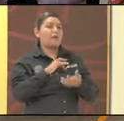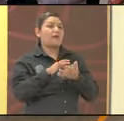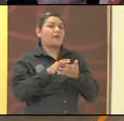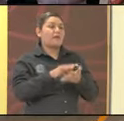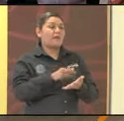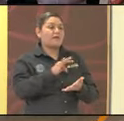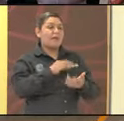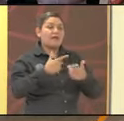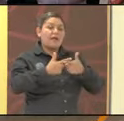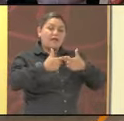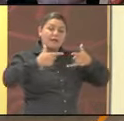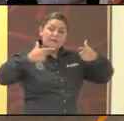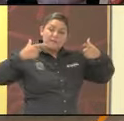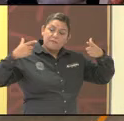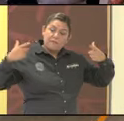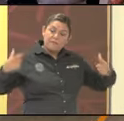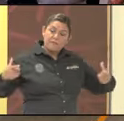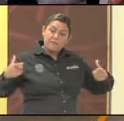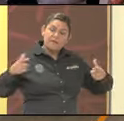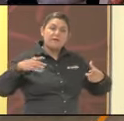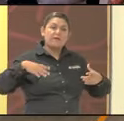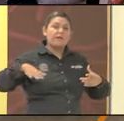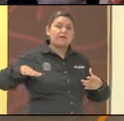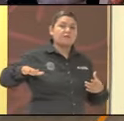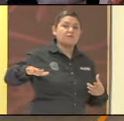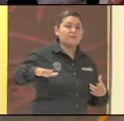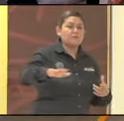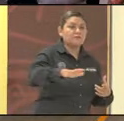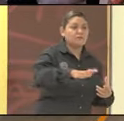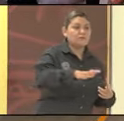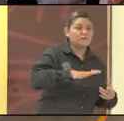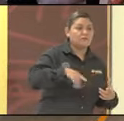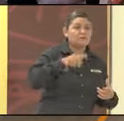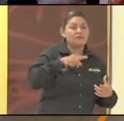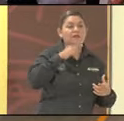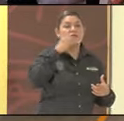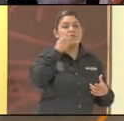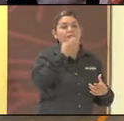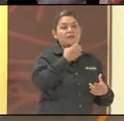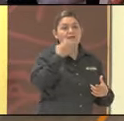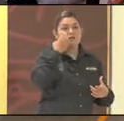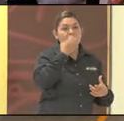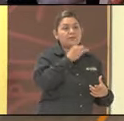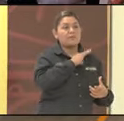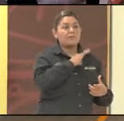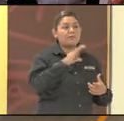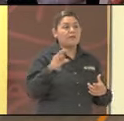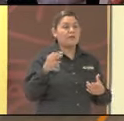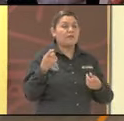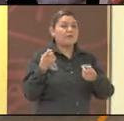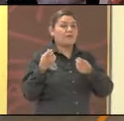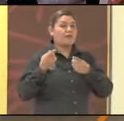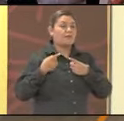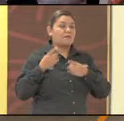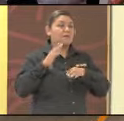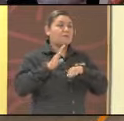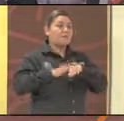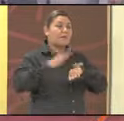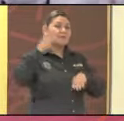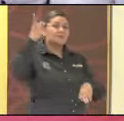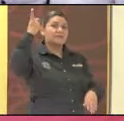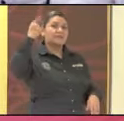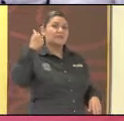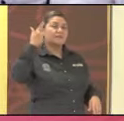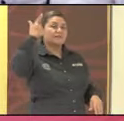de ampliar el universo de estudiantes que reciban más becas. Así